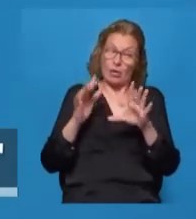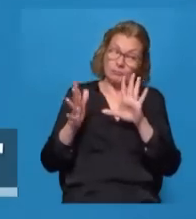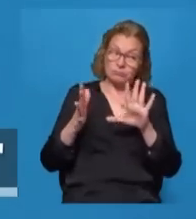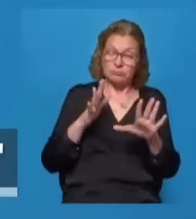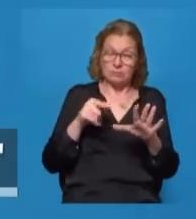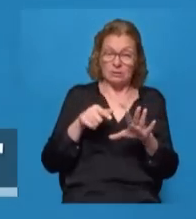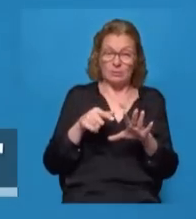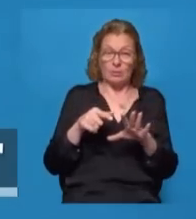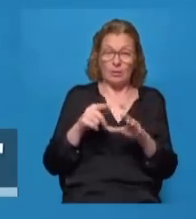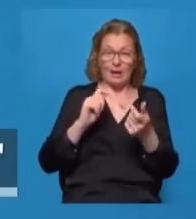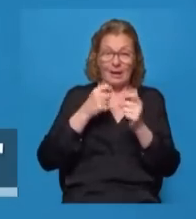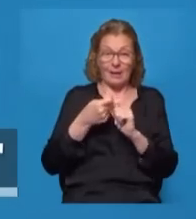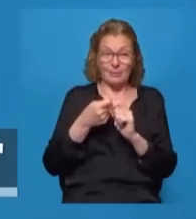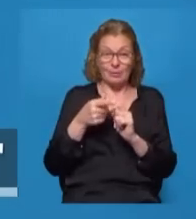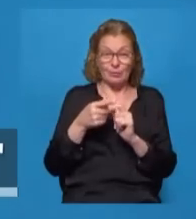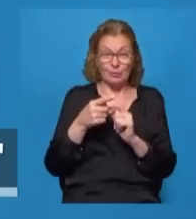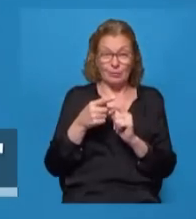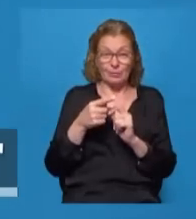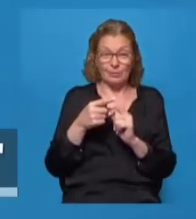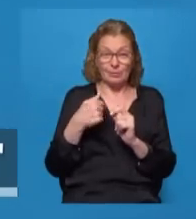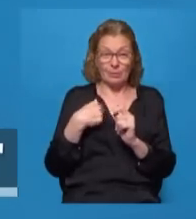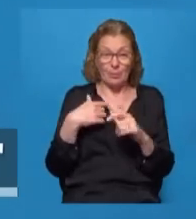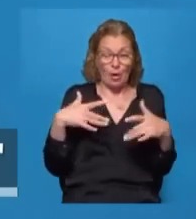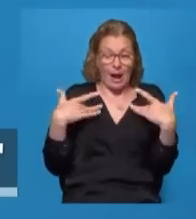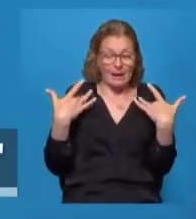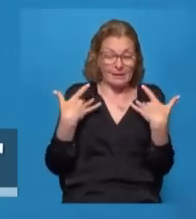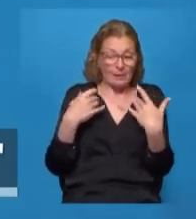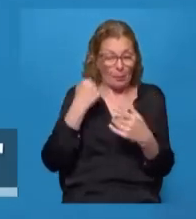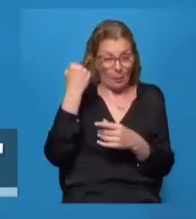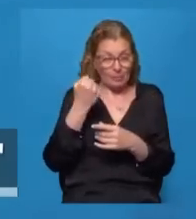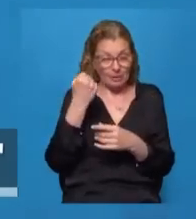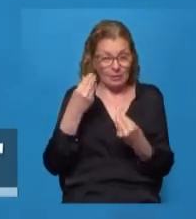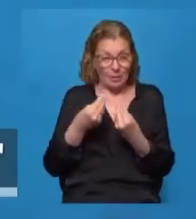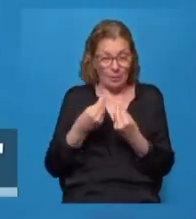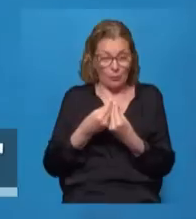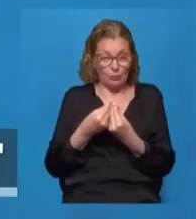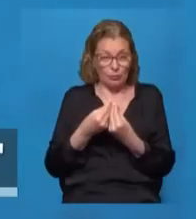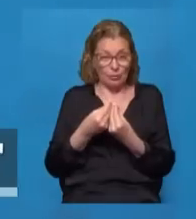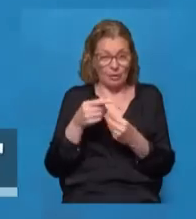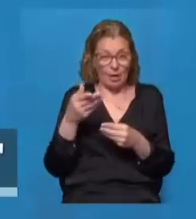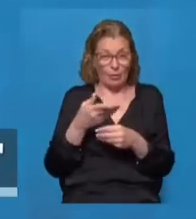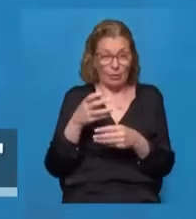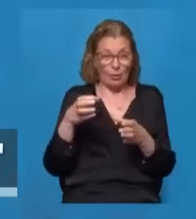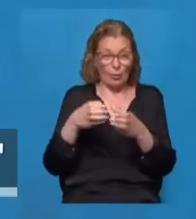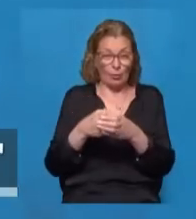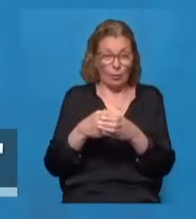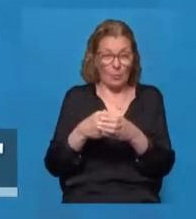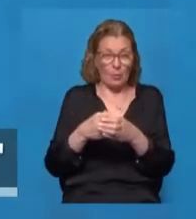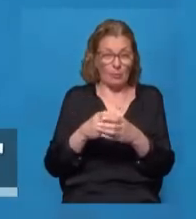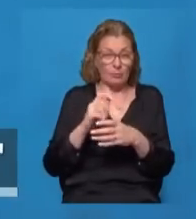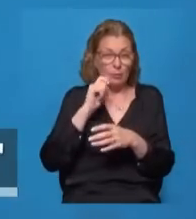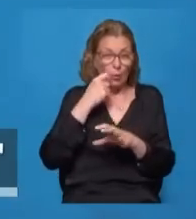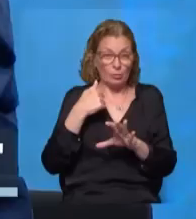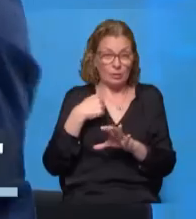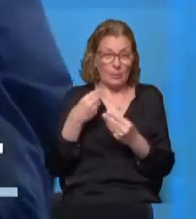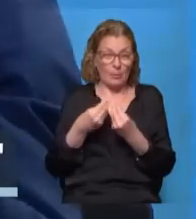comprometidos con la reforma y eso nos produce una enorme alegría y habemos muchos que no tenemos en estos momentos un partido que nos exprese no somos